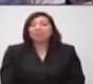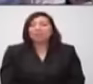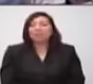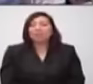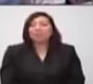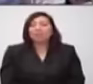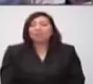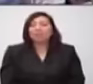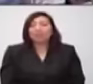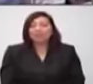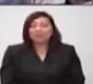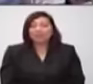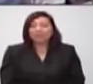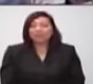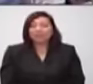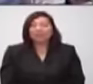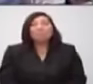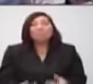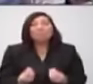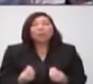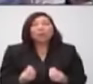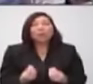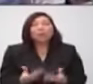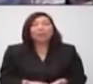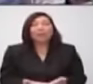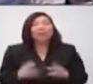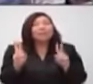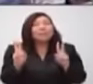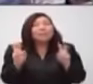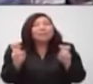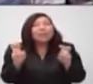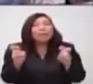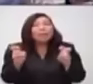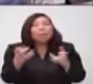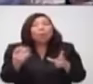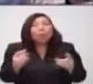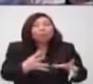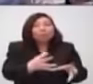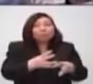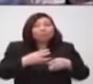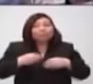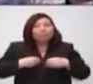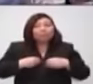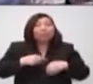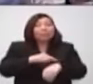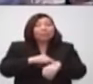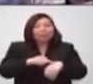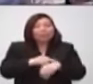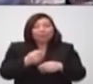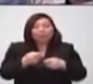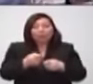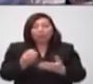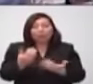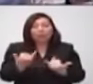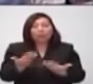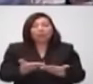¿Por qué le reconocen 142 millones? Básicamente y principalmente por el tema de las expropiaciones que se habían demorado, que es una obligación